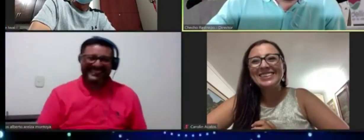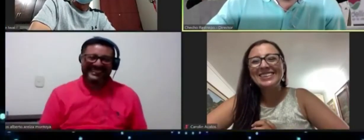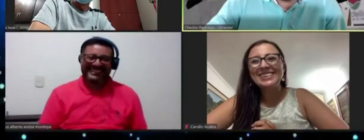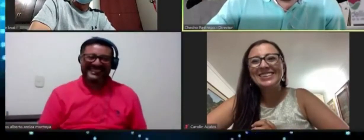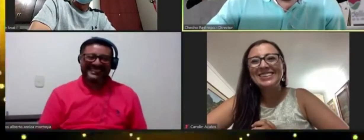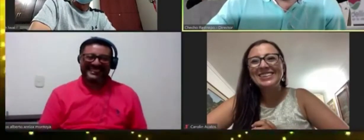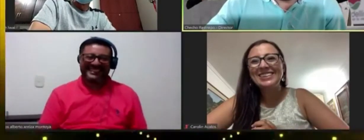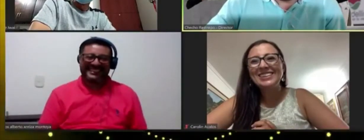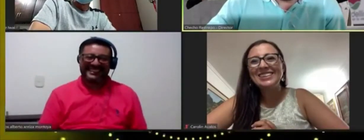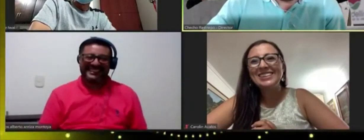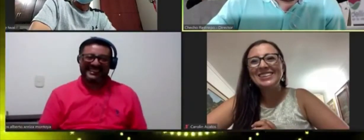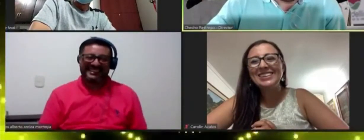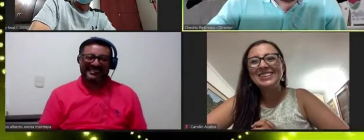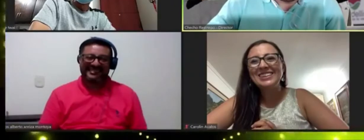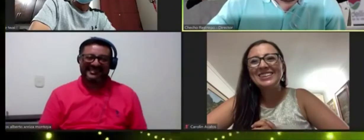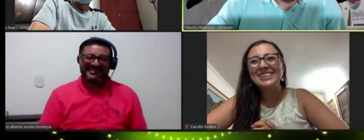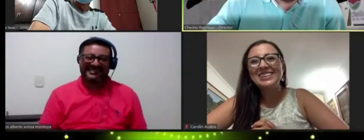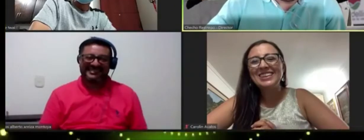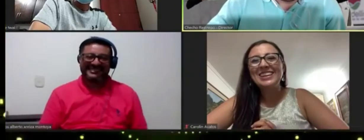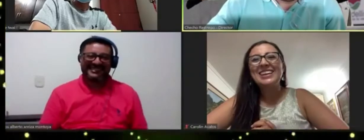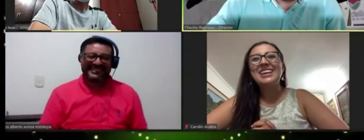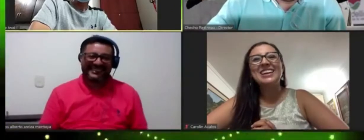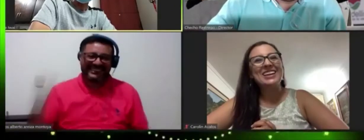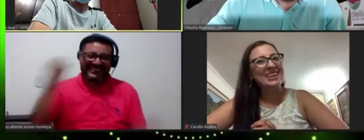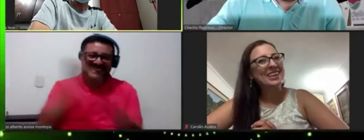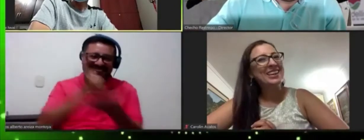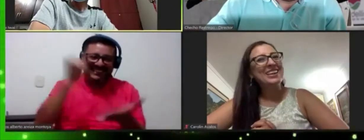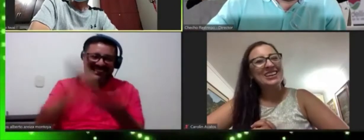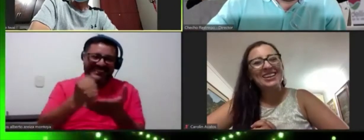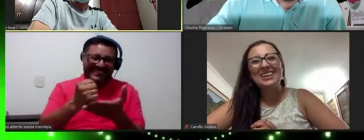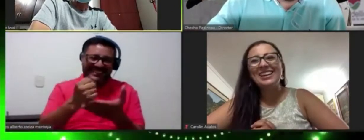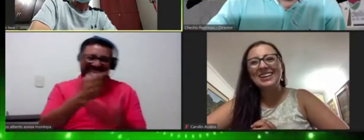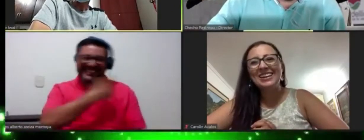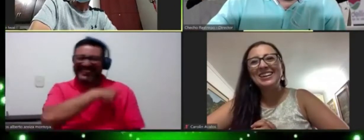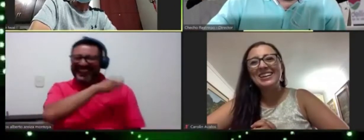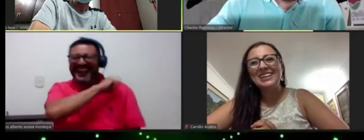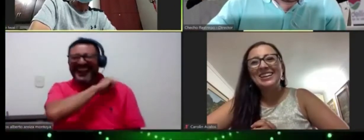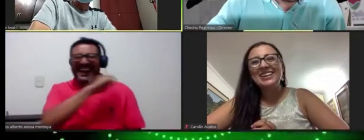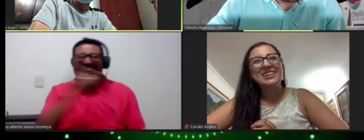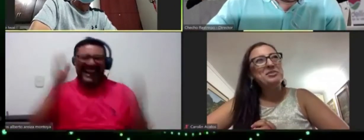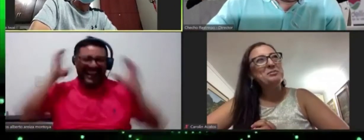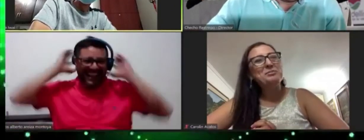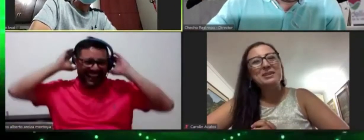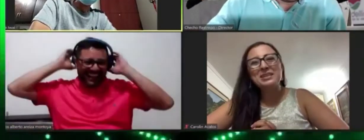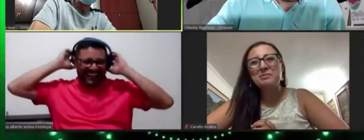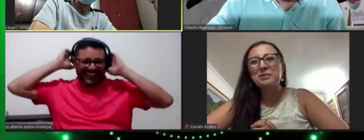Le tenemos que dar el pasaporte. No sé, sí, por favor.